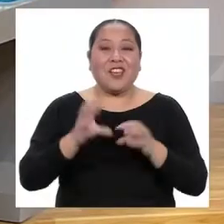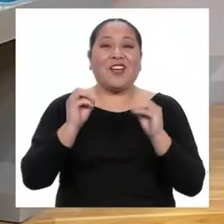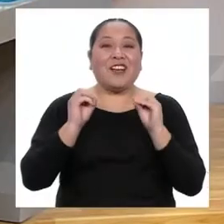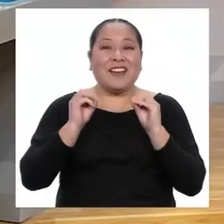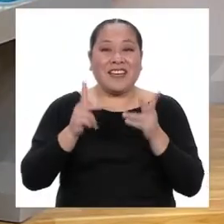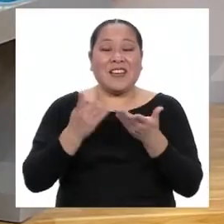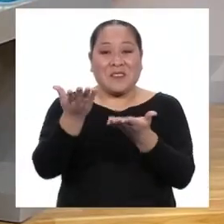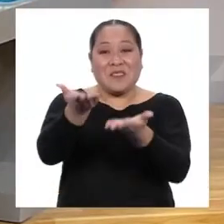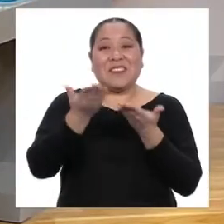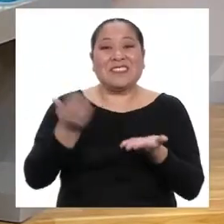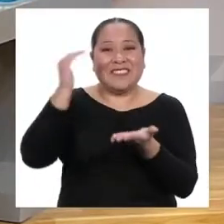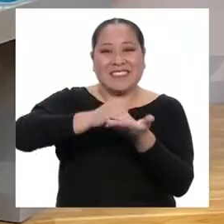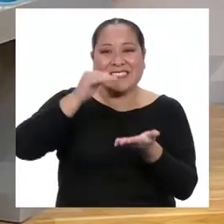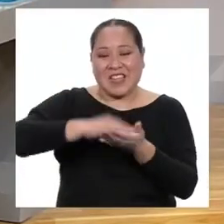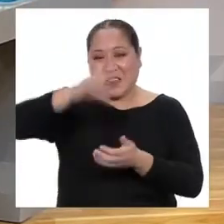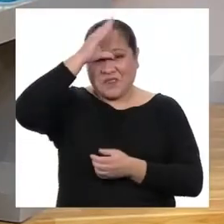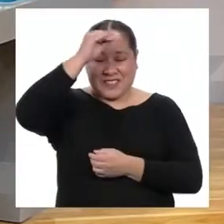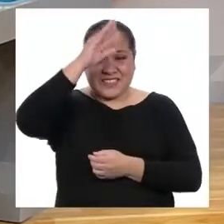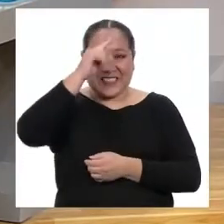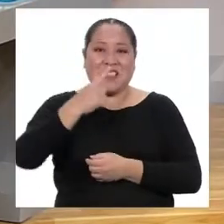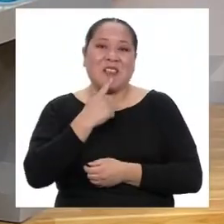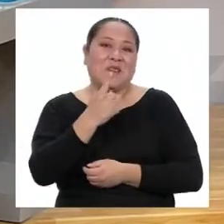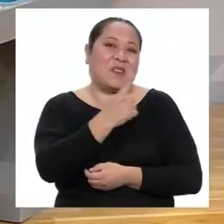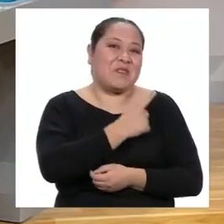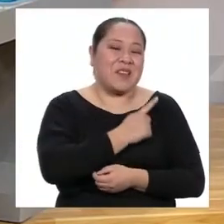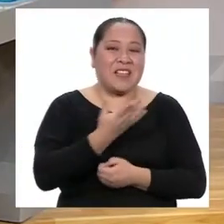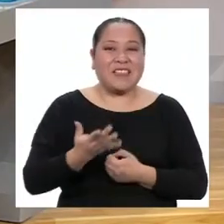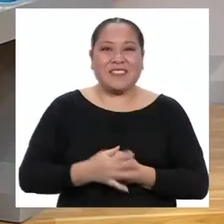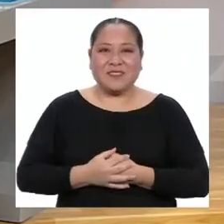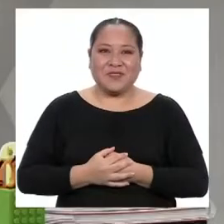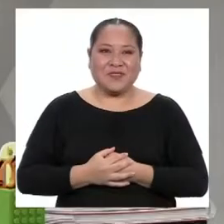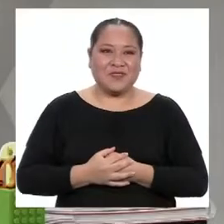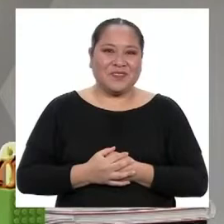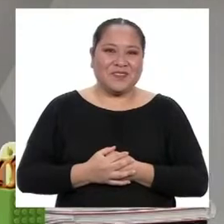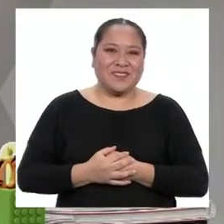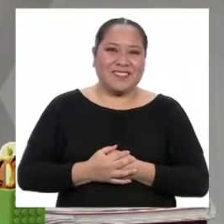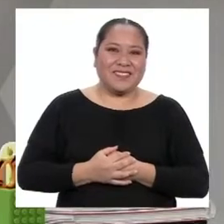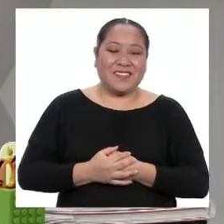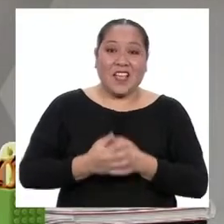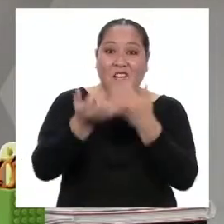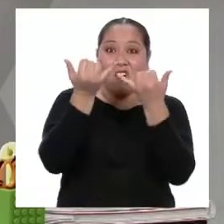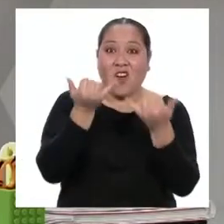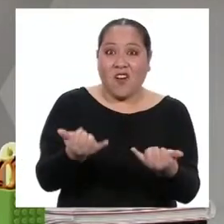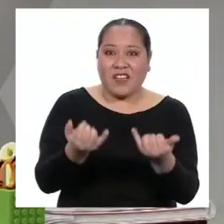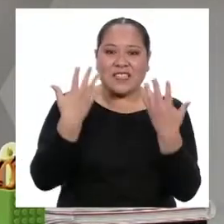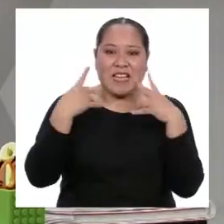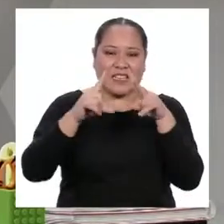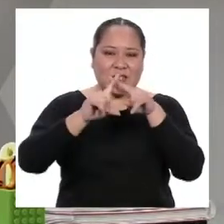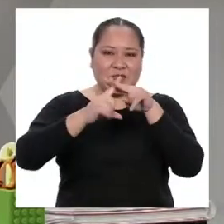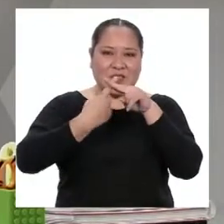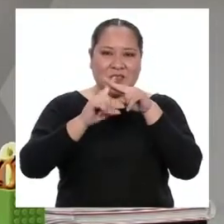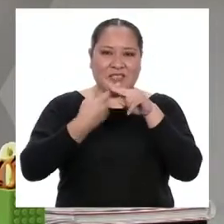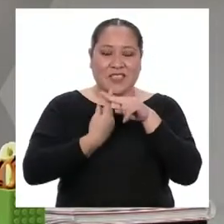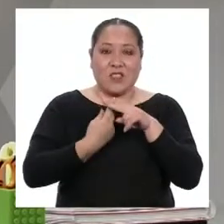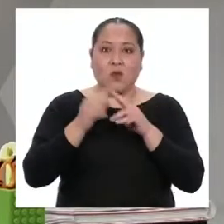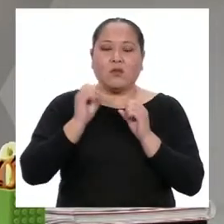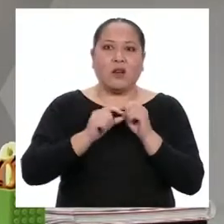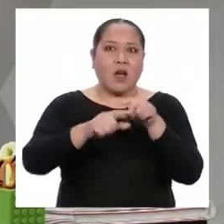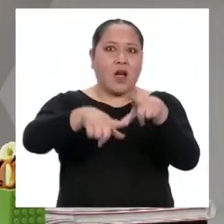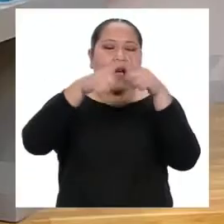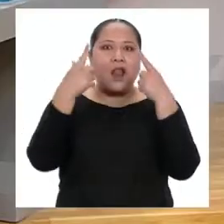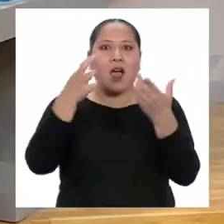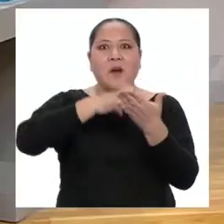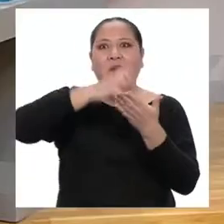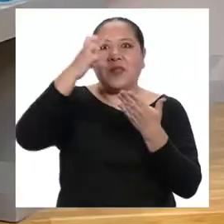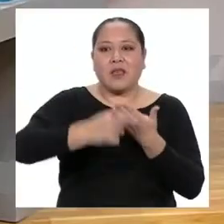Bienvenidas y bienvenidos de vuelta, chicas y chicos de primero de secundaria. Hoy estamos comenzando con un gran proyecto para